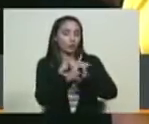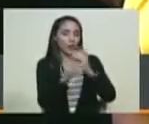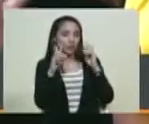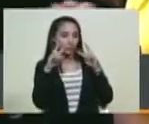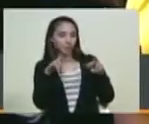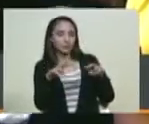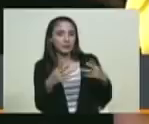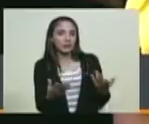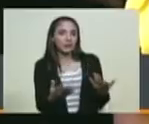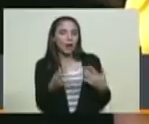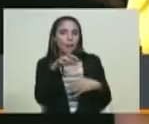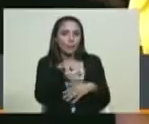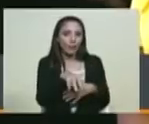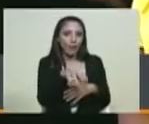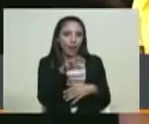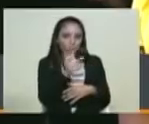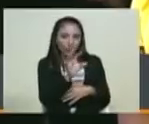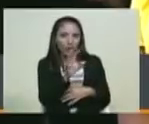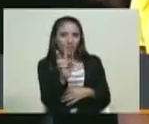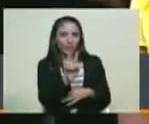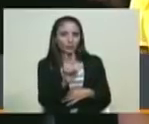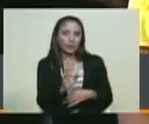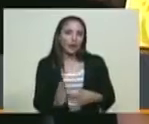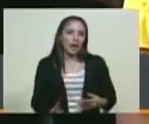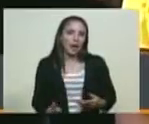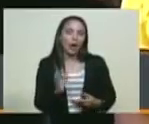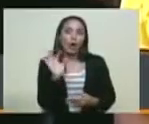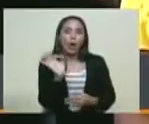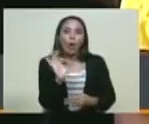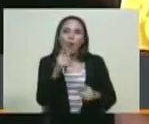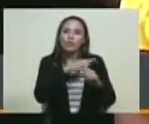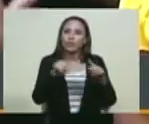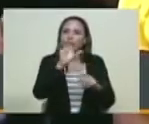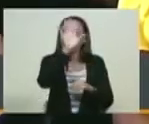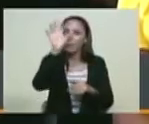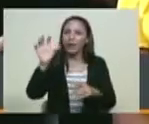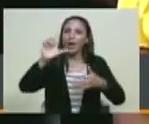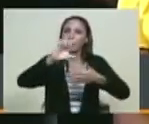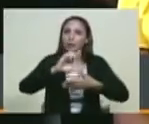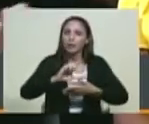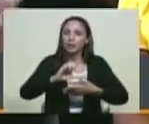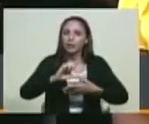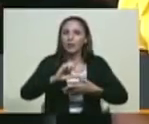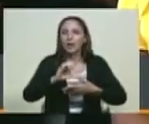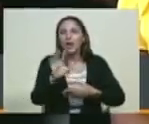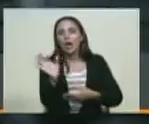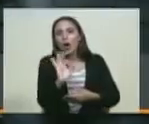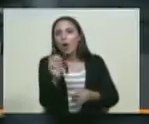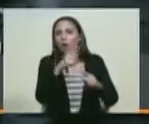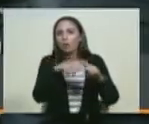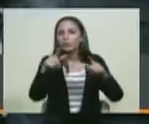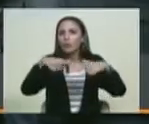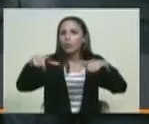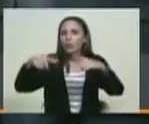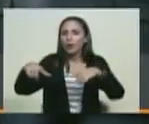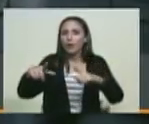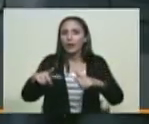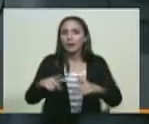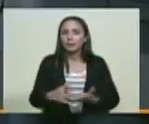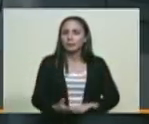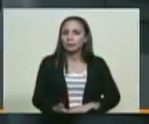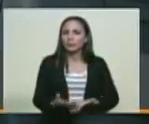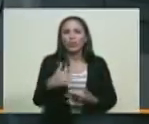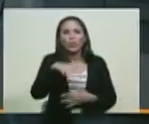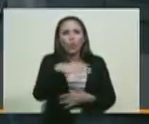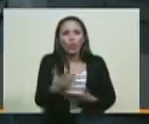ver, dígame un referente en América Latina o en cualquier otro lugar del hemisferio occidental